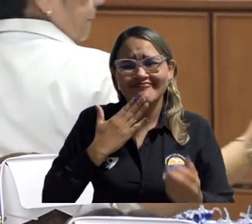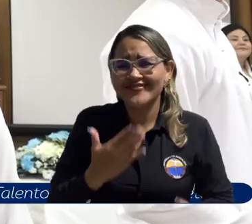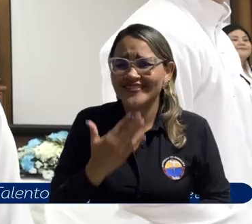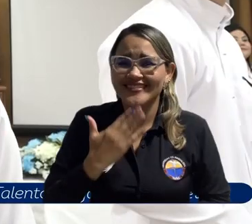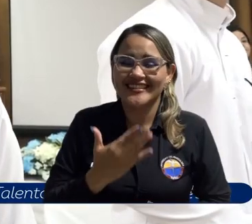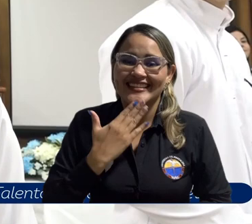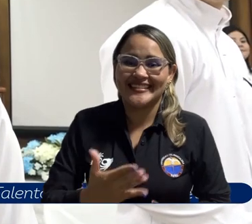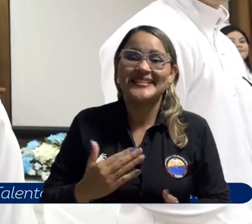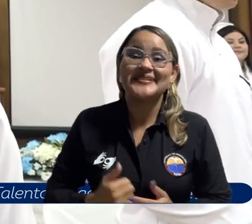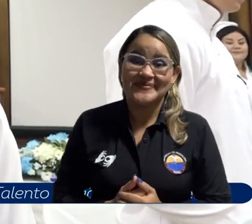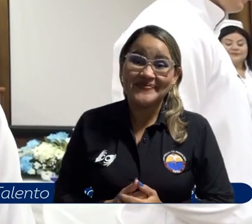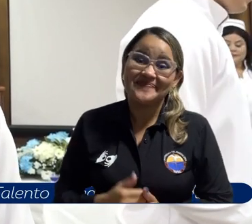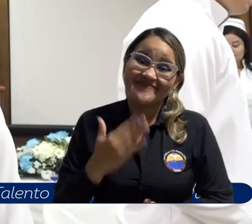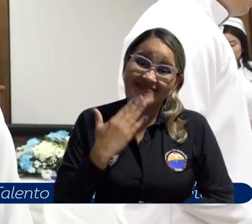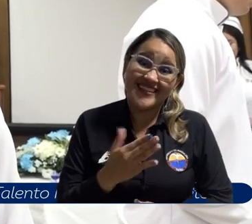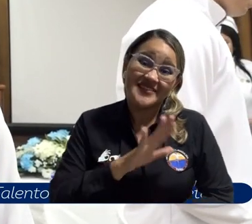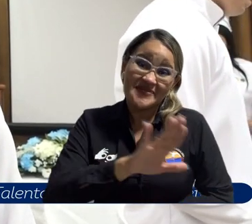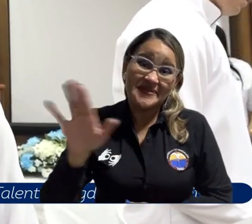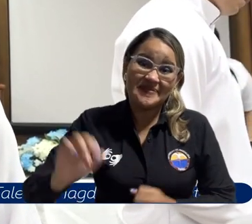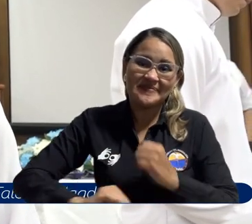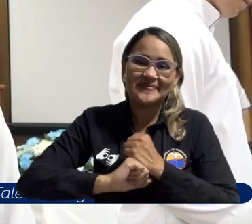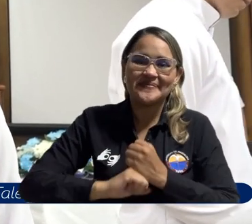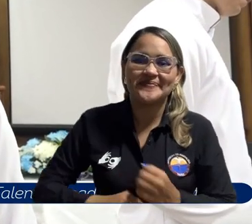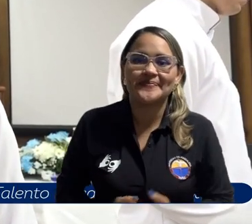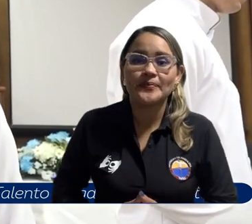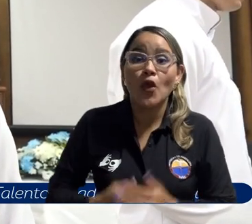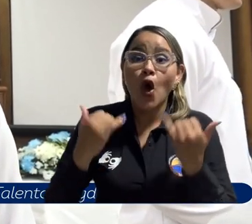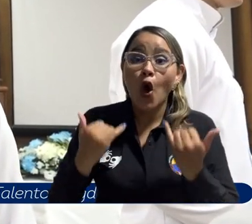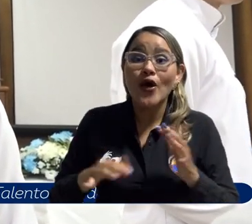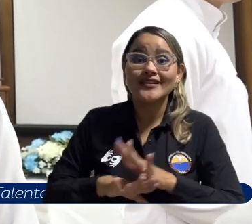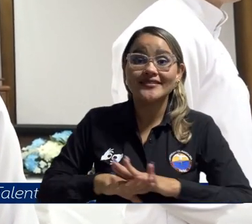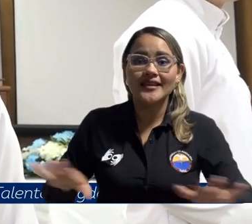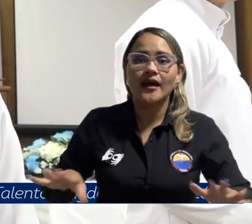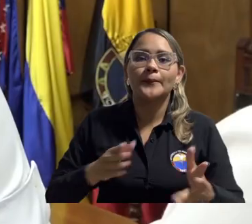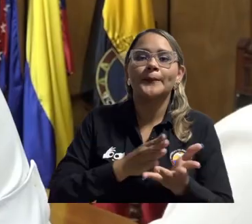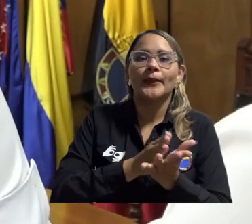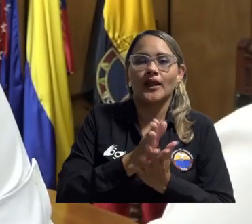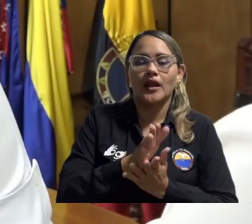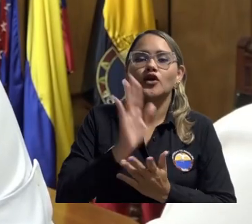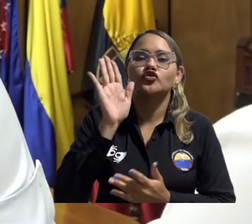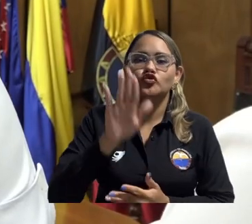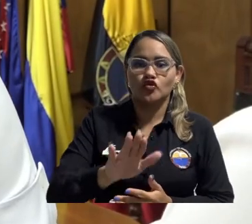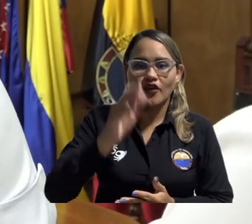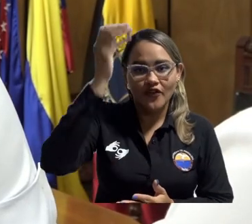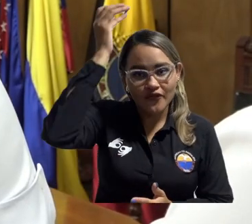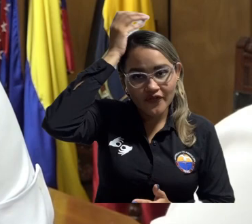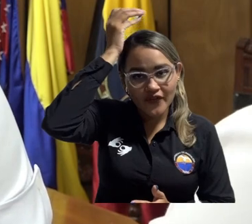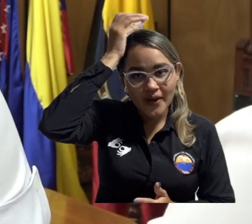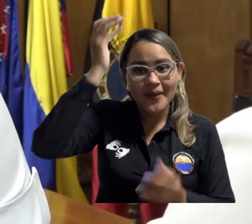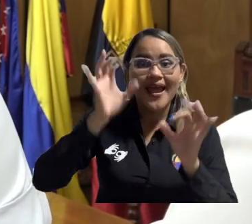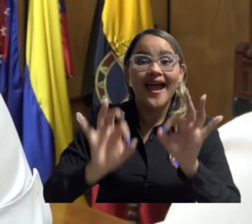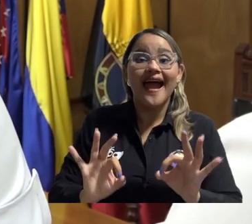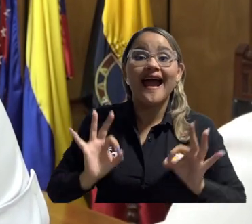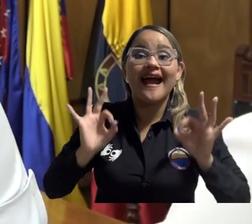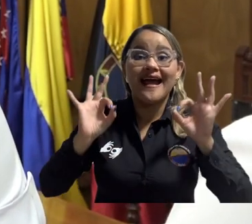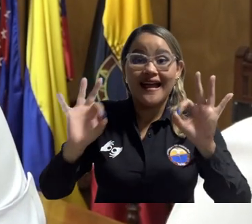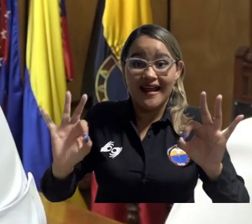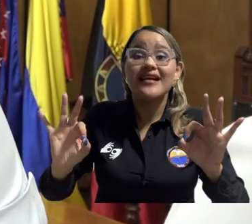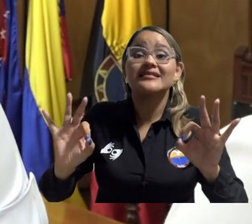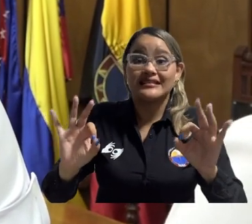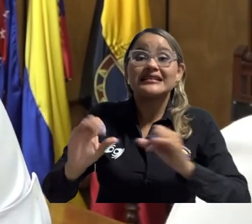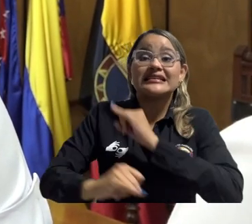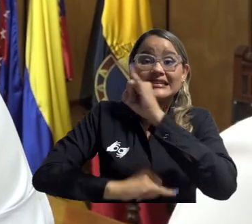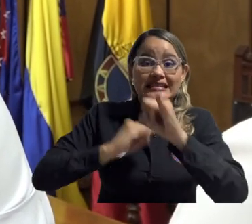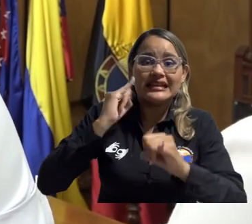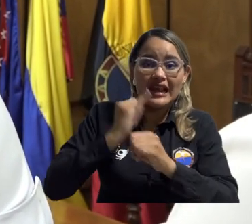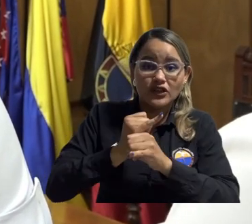mí, por toda la ayuda que han tenido, y estoy acá gracias a ustedes. Hoy salen de un programa de enfermería acreditados por